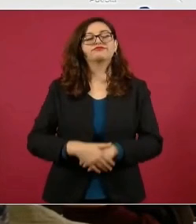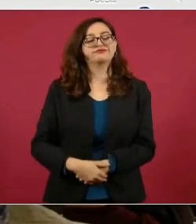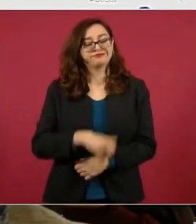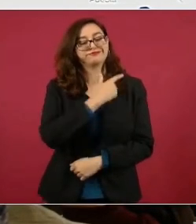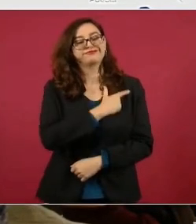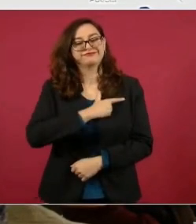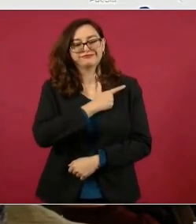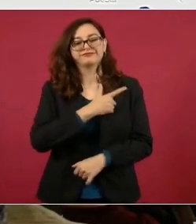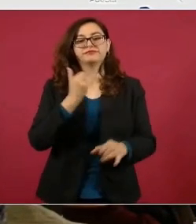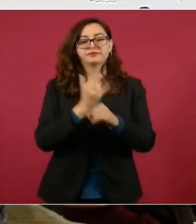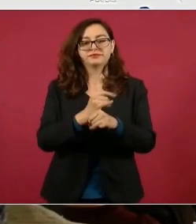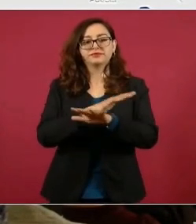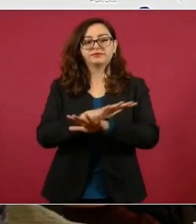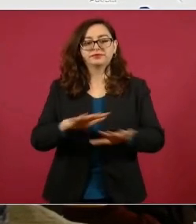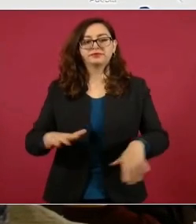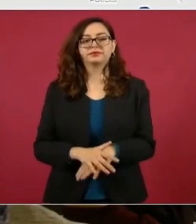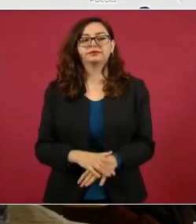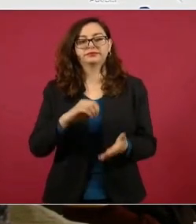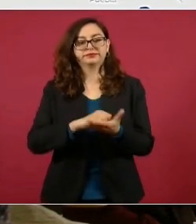de